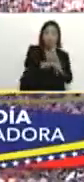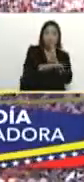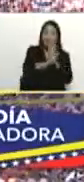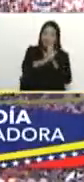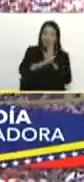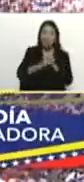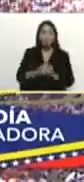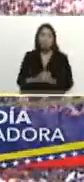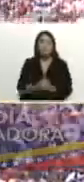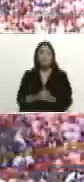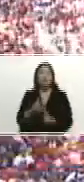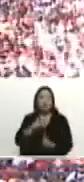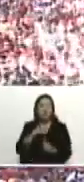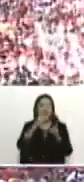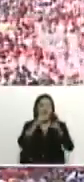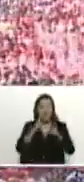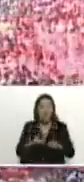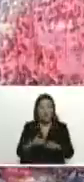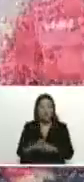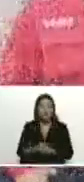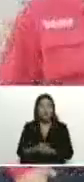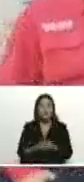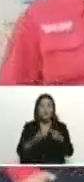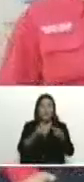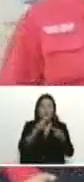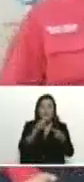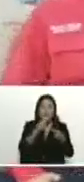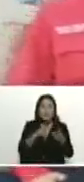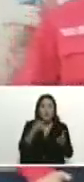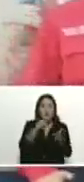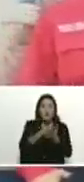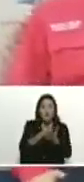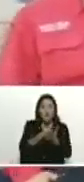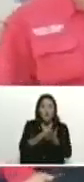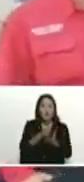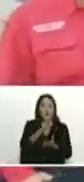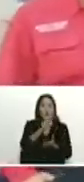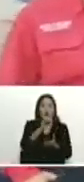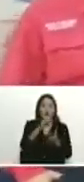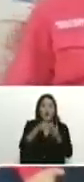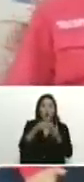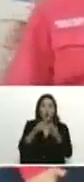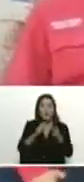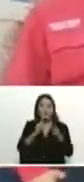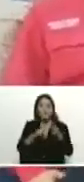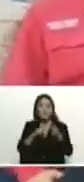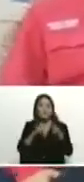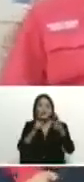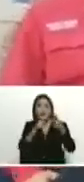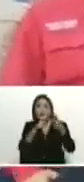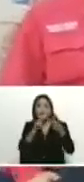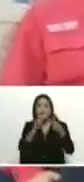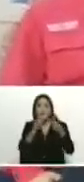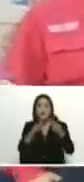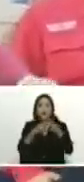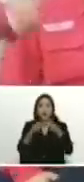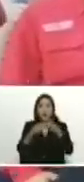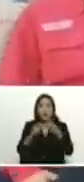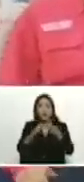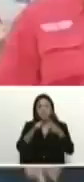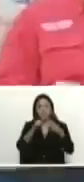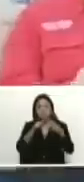Así que decreto sexta ticket 40 dólares indexado y bono de guerra de 20 dólares